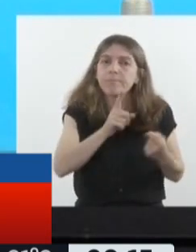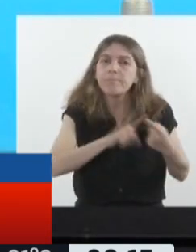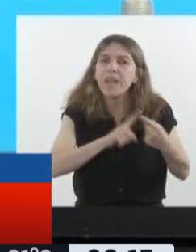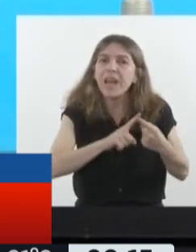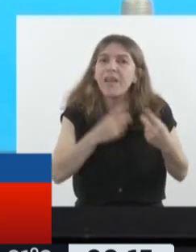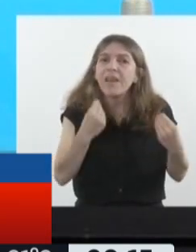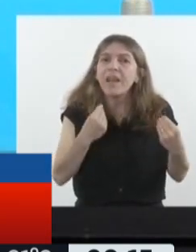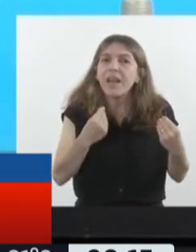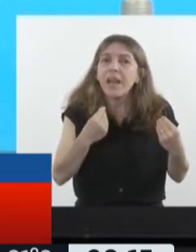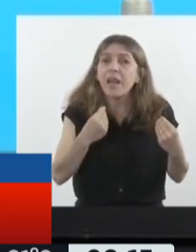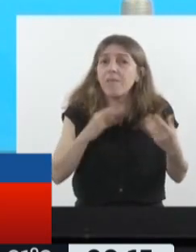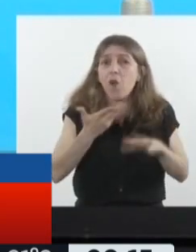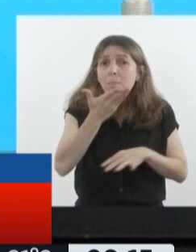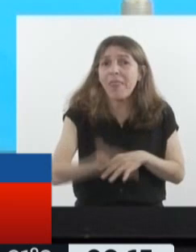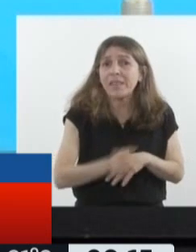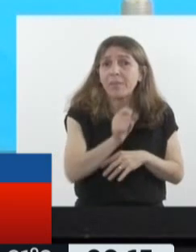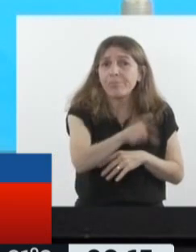con lo que evidentemente es su conducta.